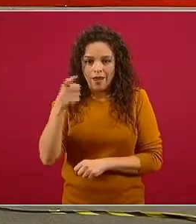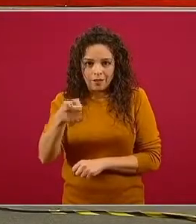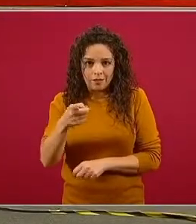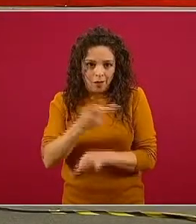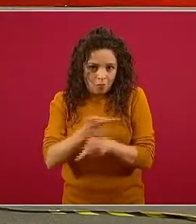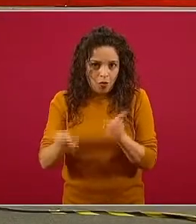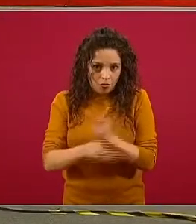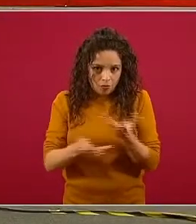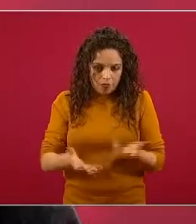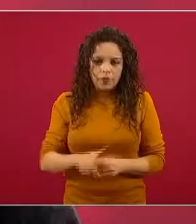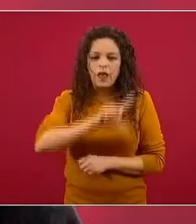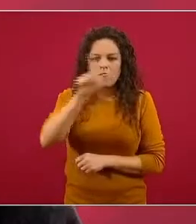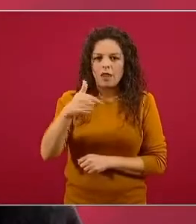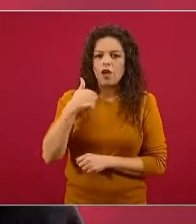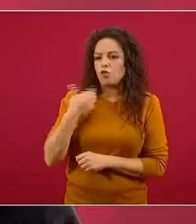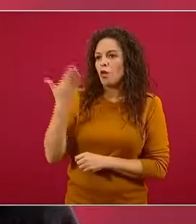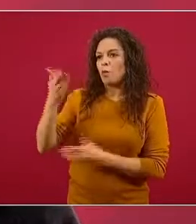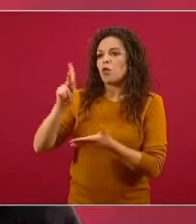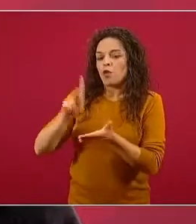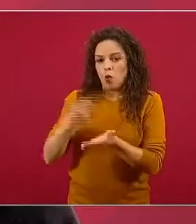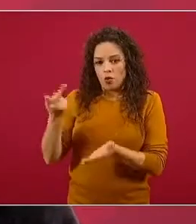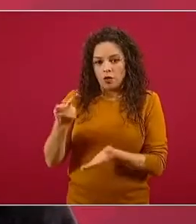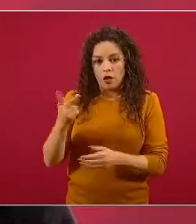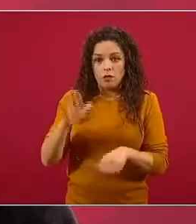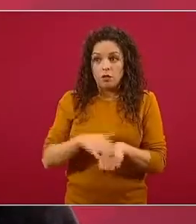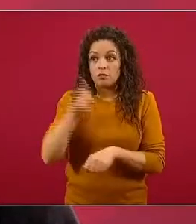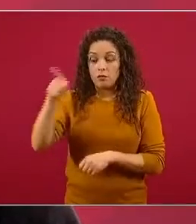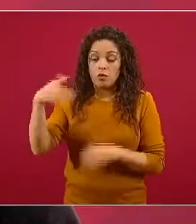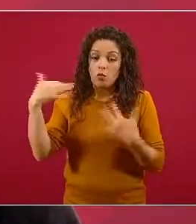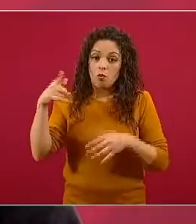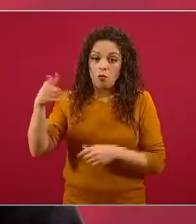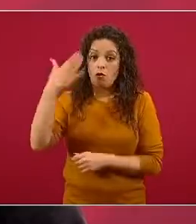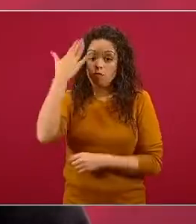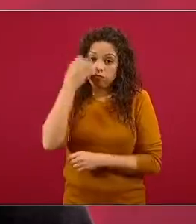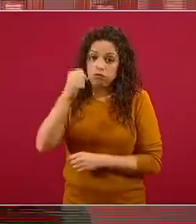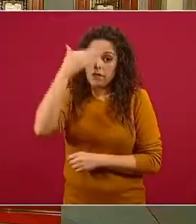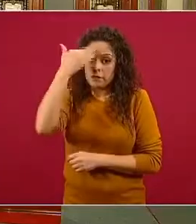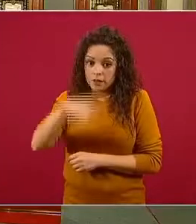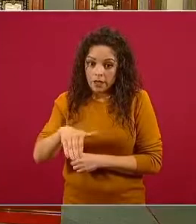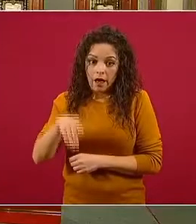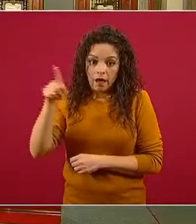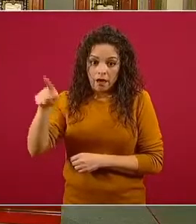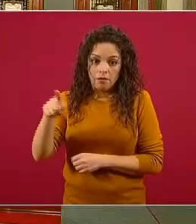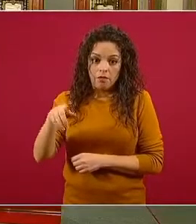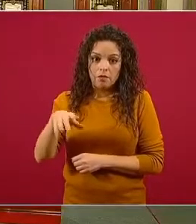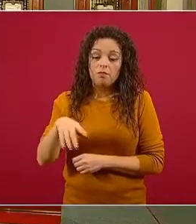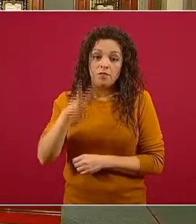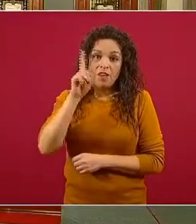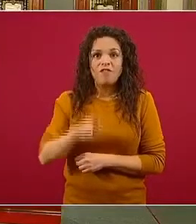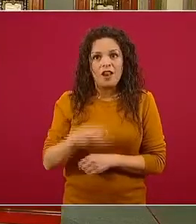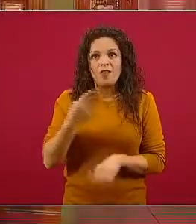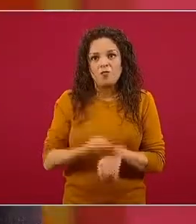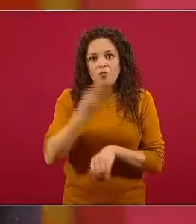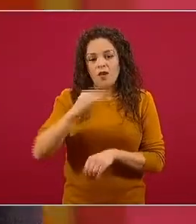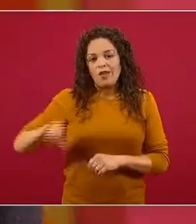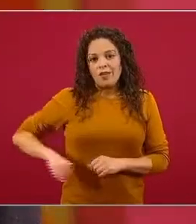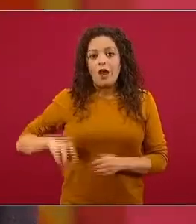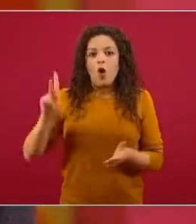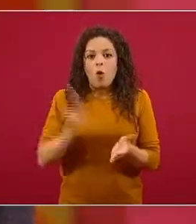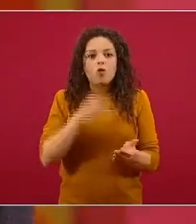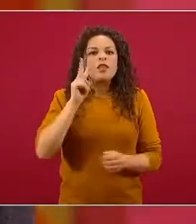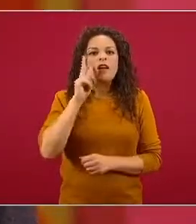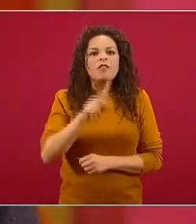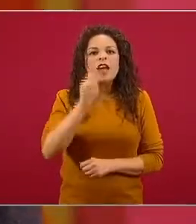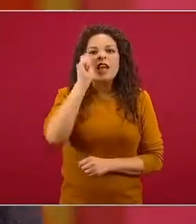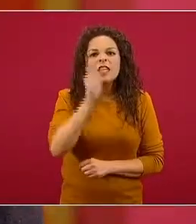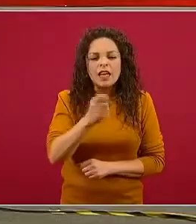de volvernos a acompañar. Él es un inmunólogo muy connotado y sería muy interesante volver a ver en qué consiste